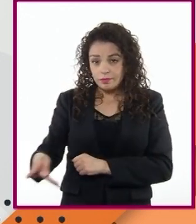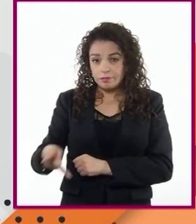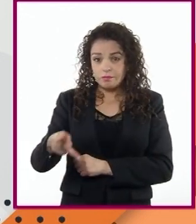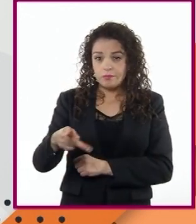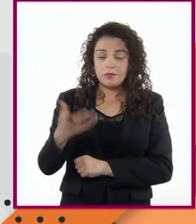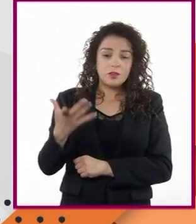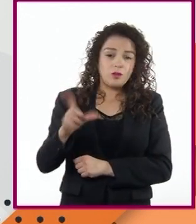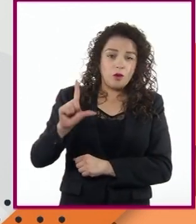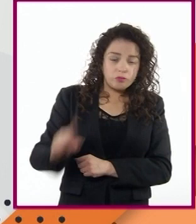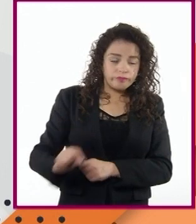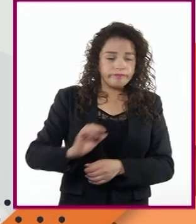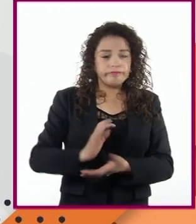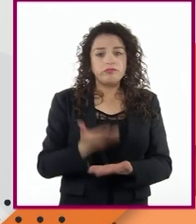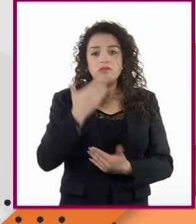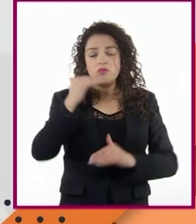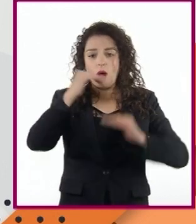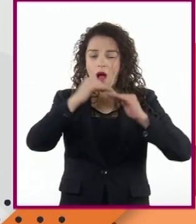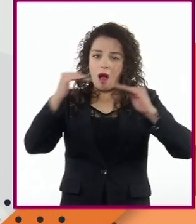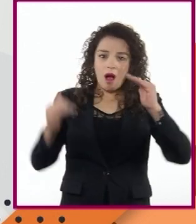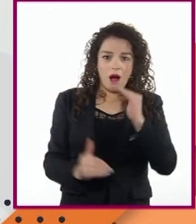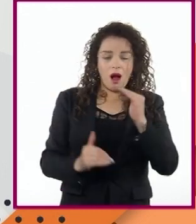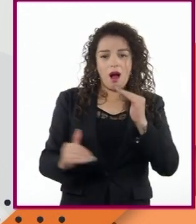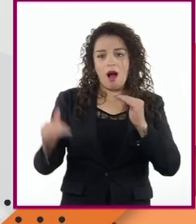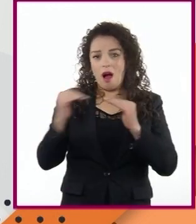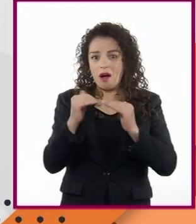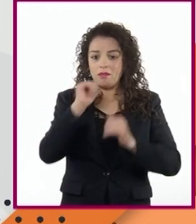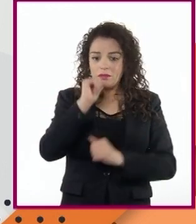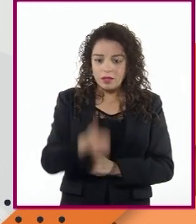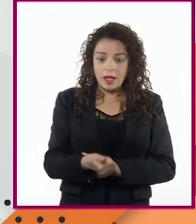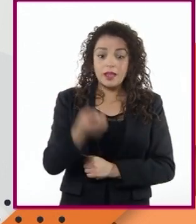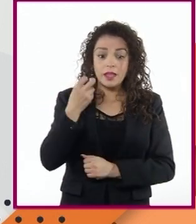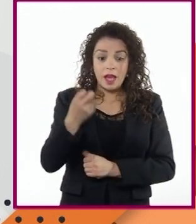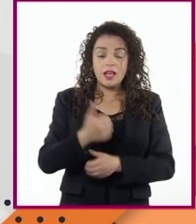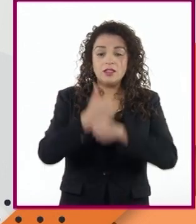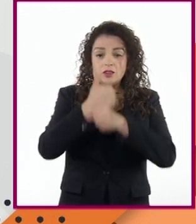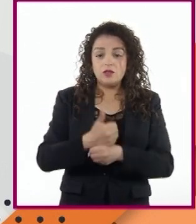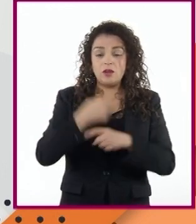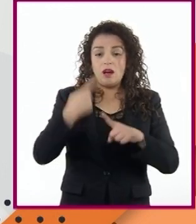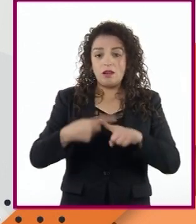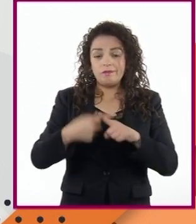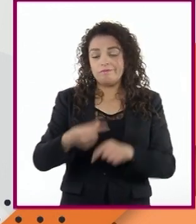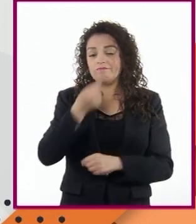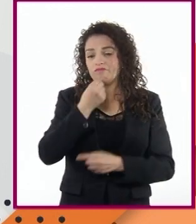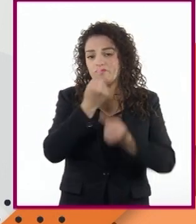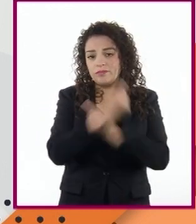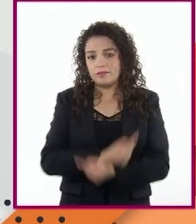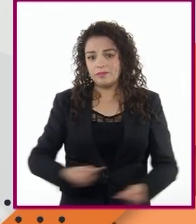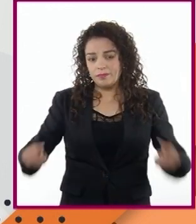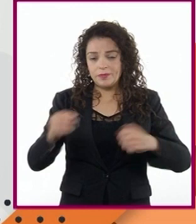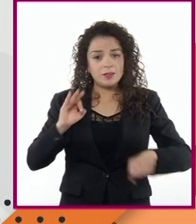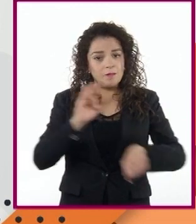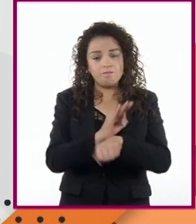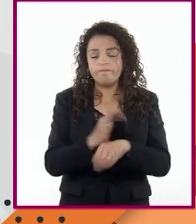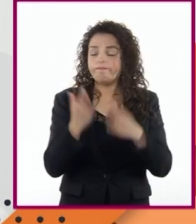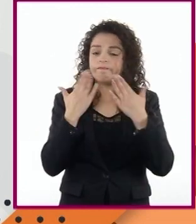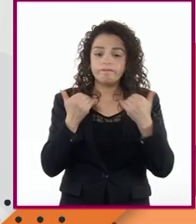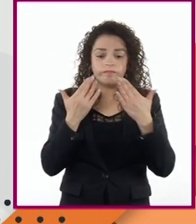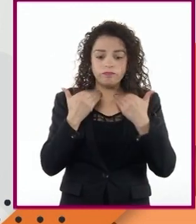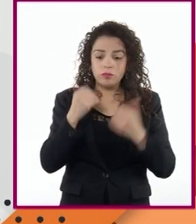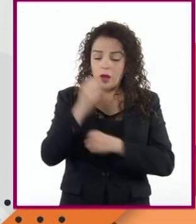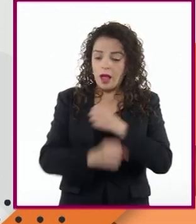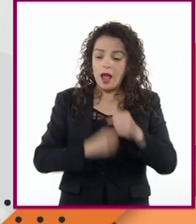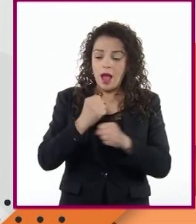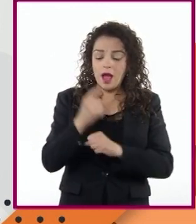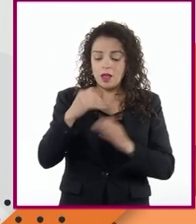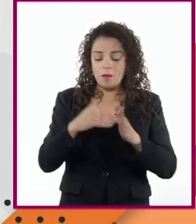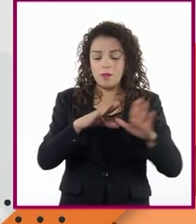ellas. Dentro de esta problemática, las niñas y niños son un sector de alta vulnerabilidad. En